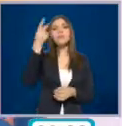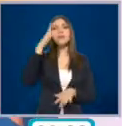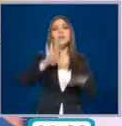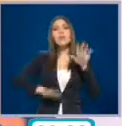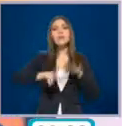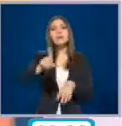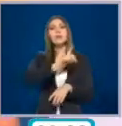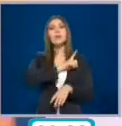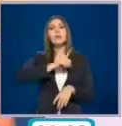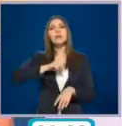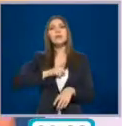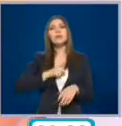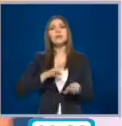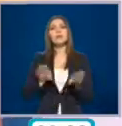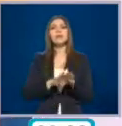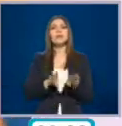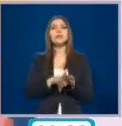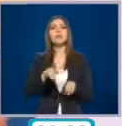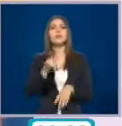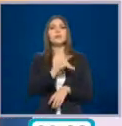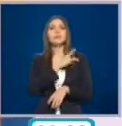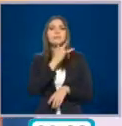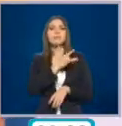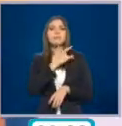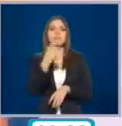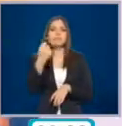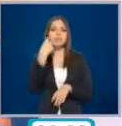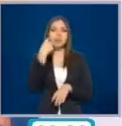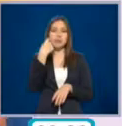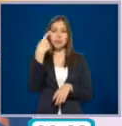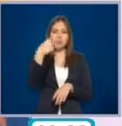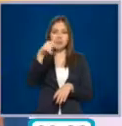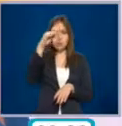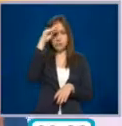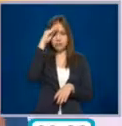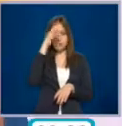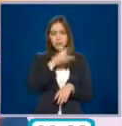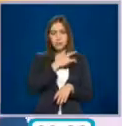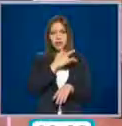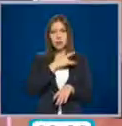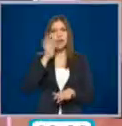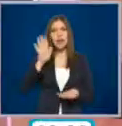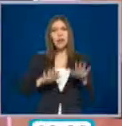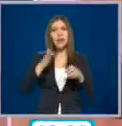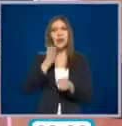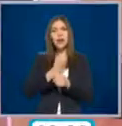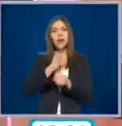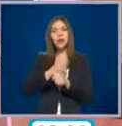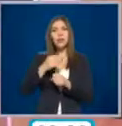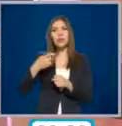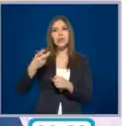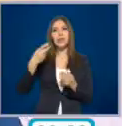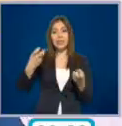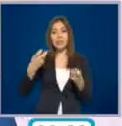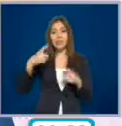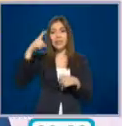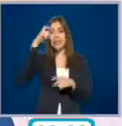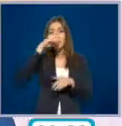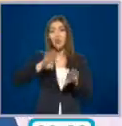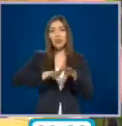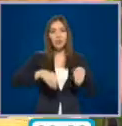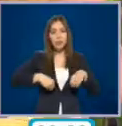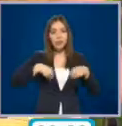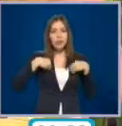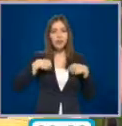tiempo que de repente en esta sociedad, en el contexto en que vivimos, no nos damos esos momentos de regresar a ver qué se siente bien,